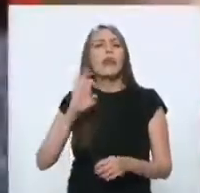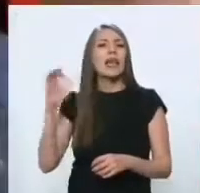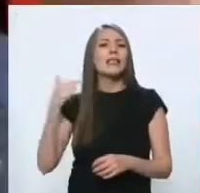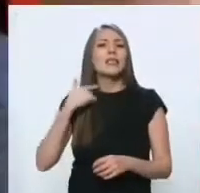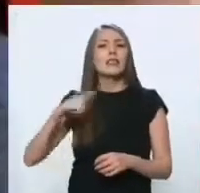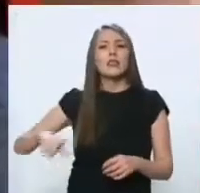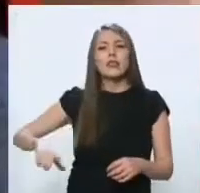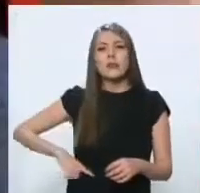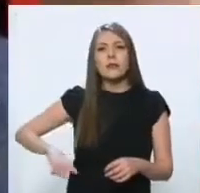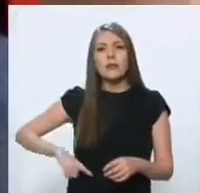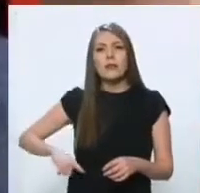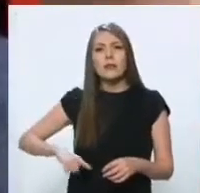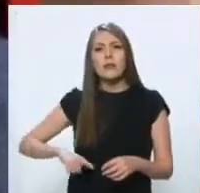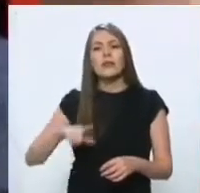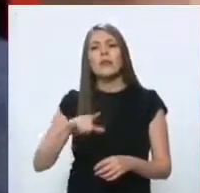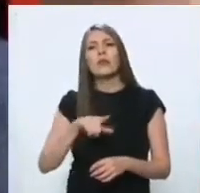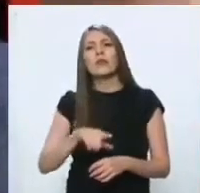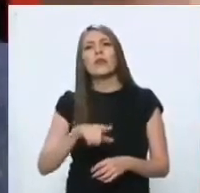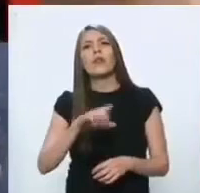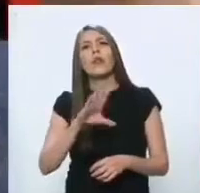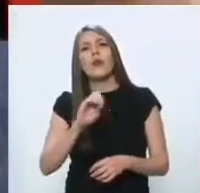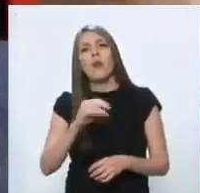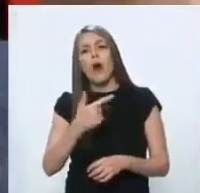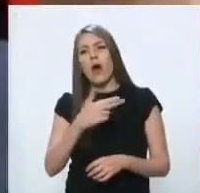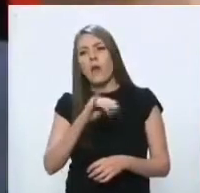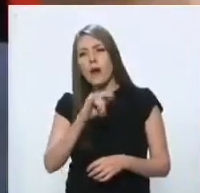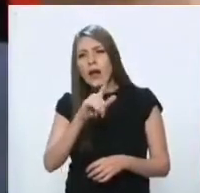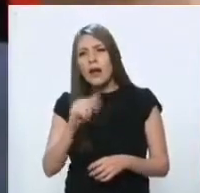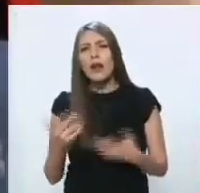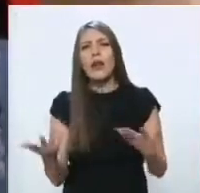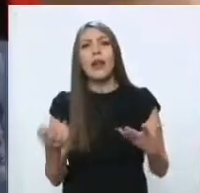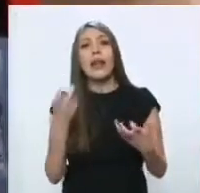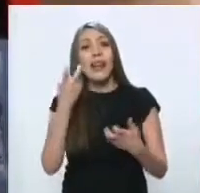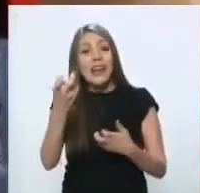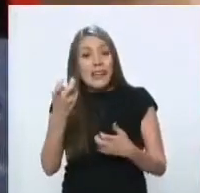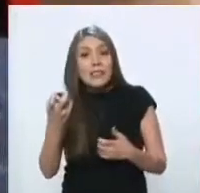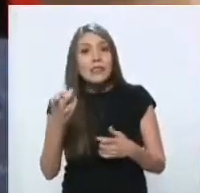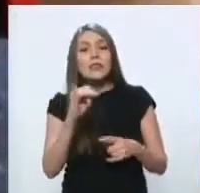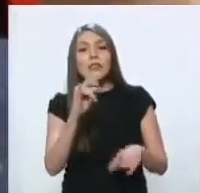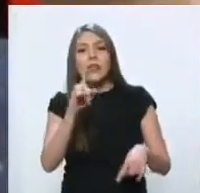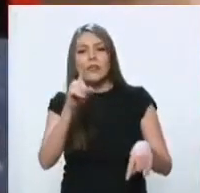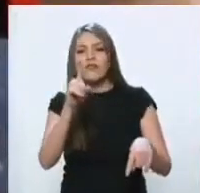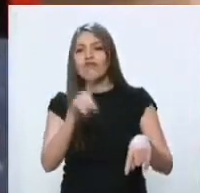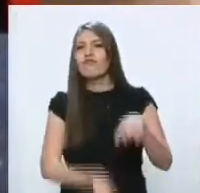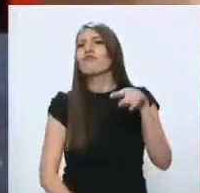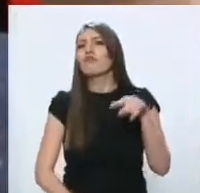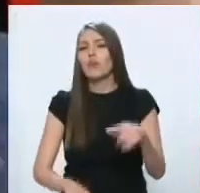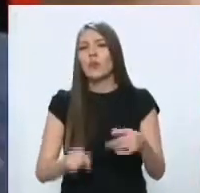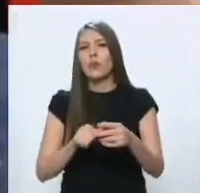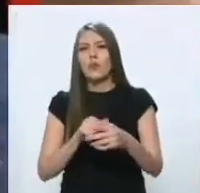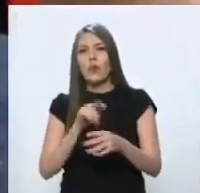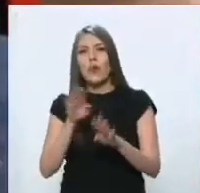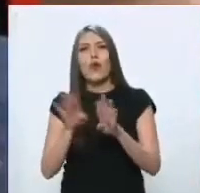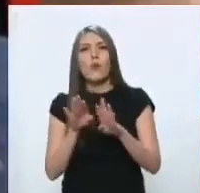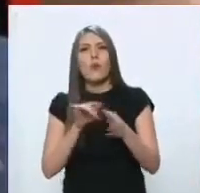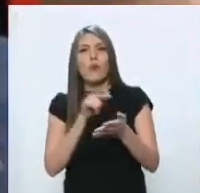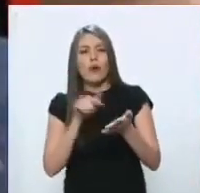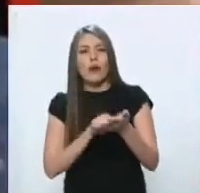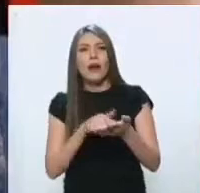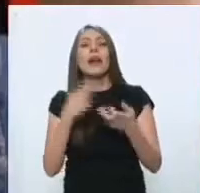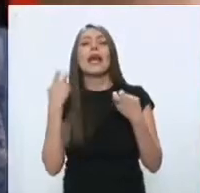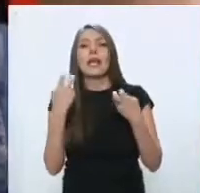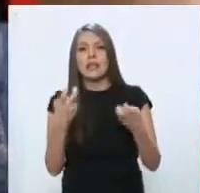es censura, cuando te meten una demanda, cuando te quitan un espacio, eso es censura. A mí me parece